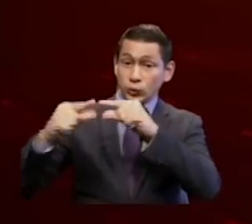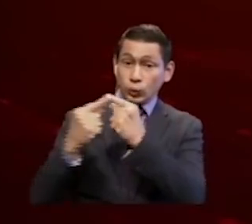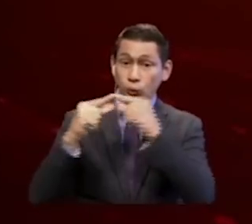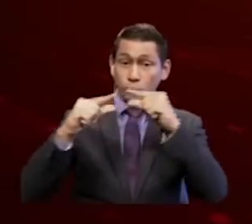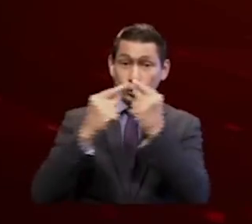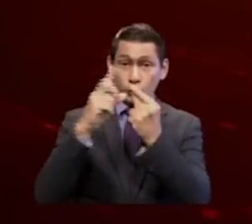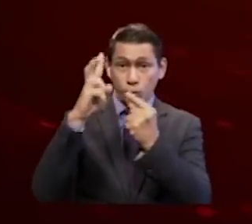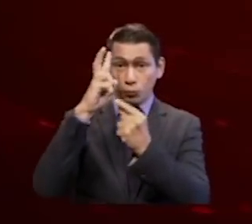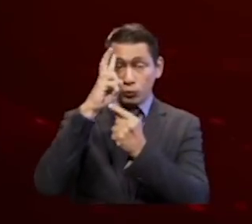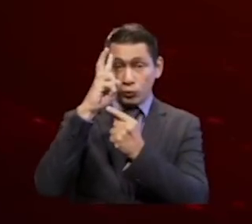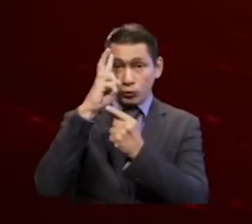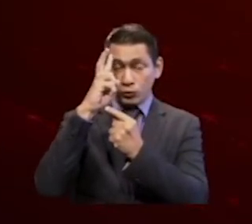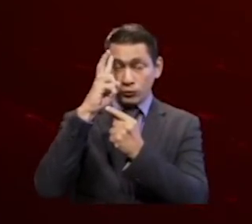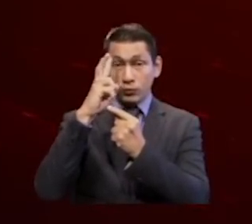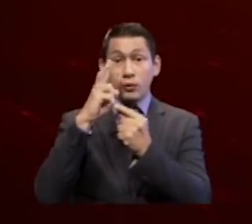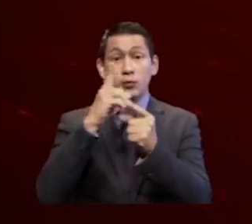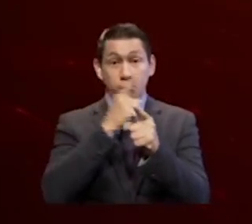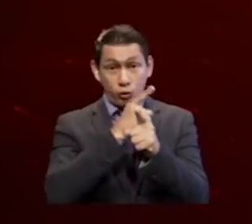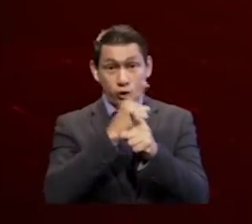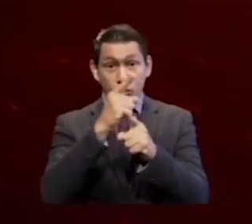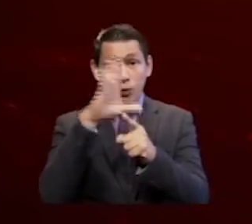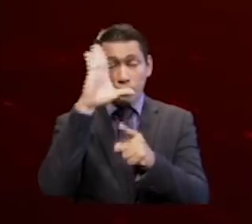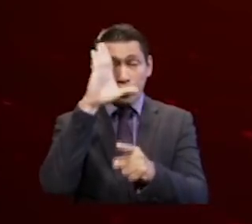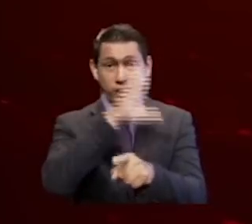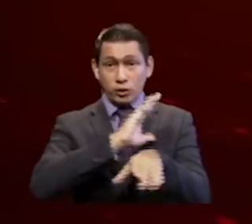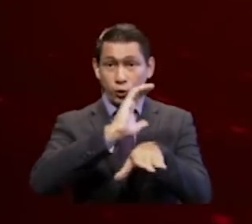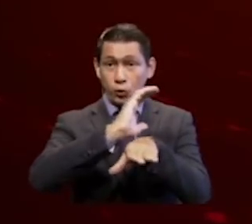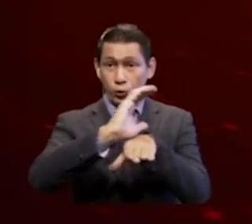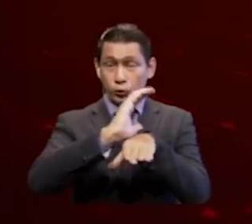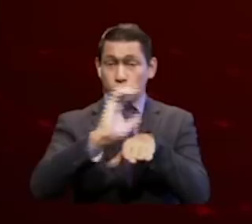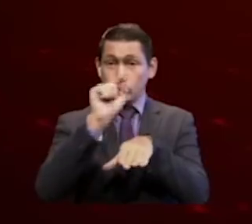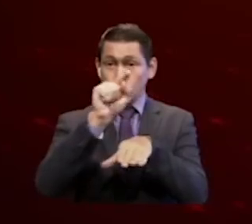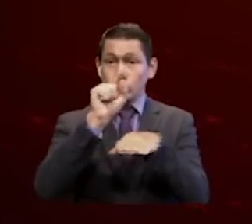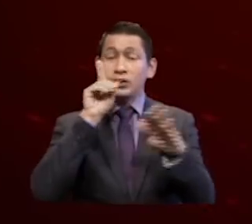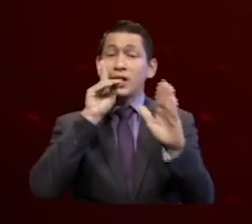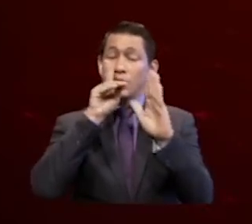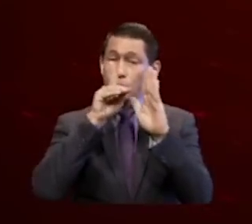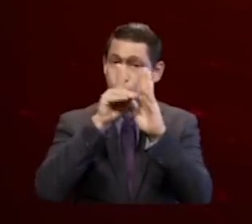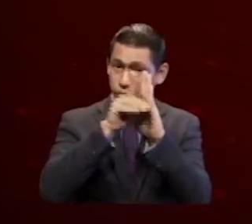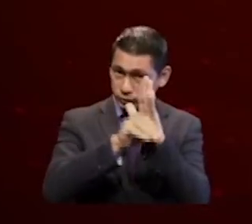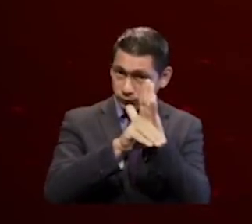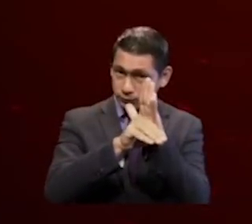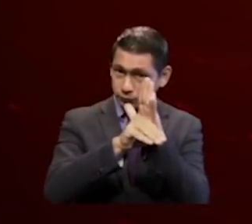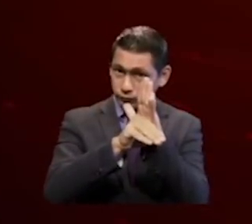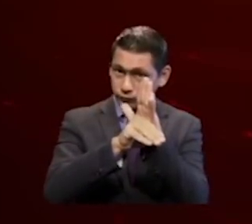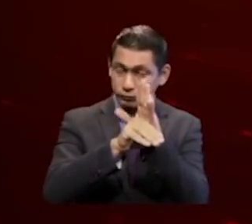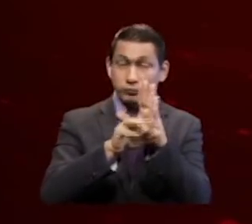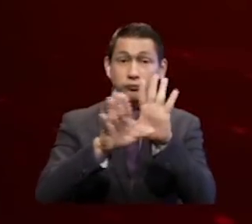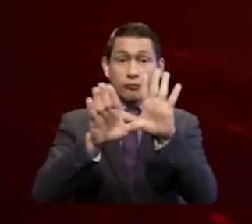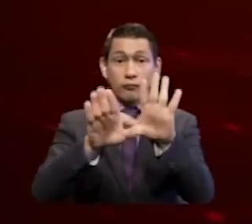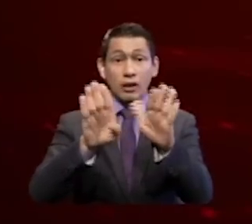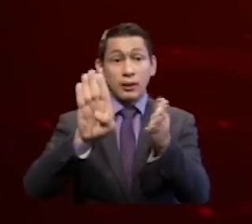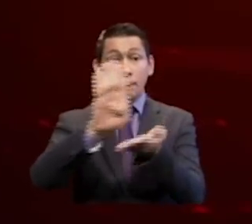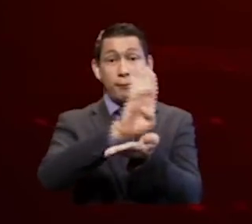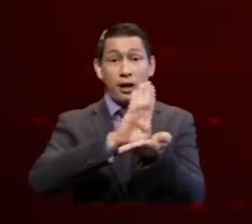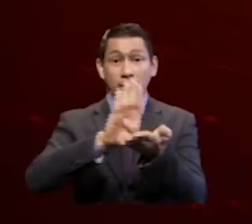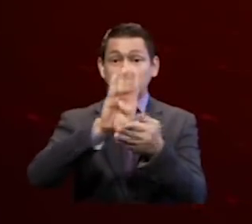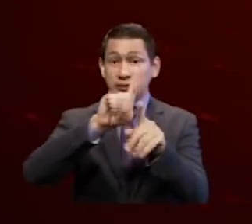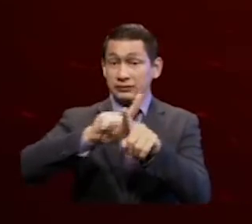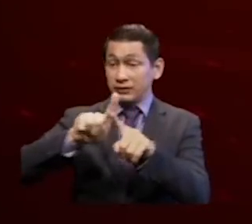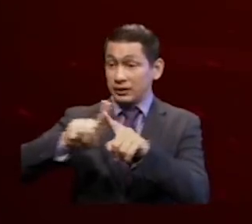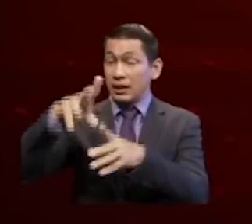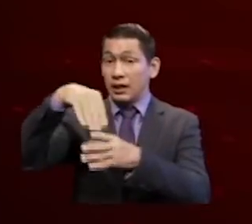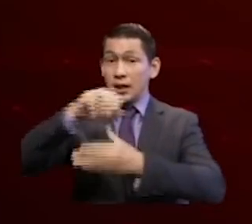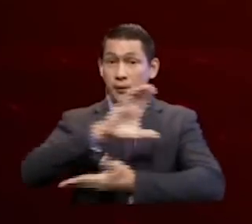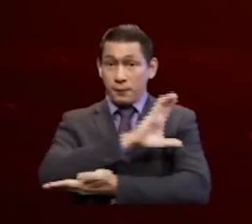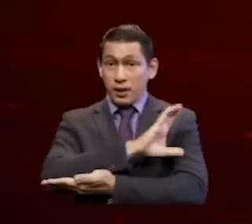recomienda presentar la denuncia y activar los protocolos de seguridad que mantienen las urbanizaciones en la vía a la costa.